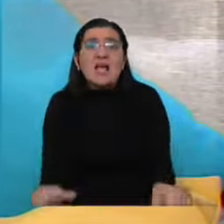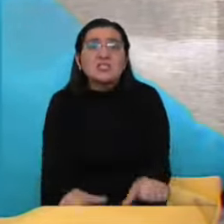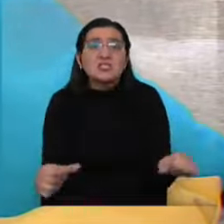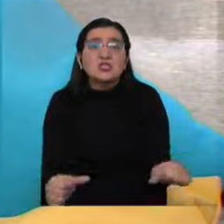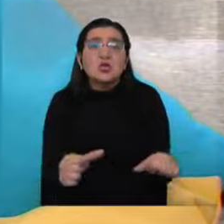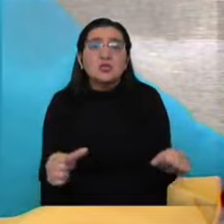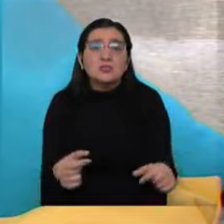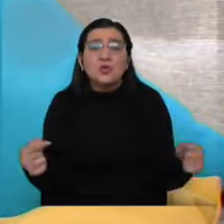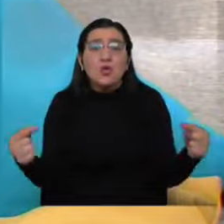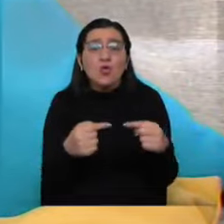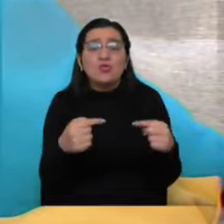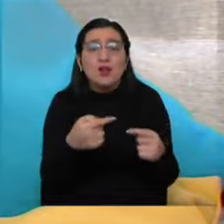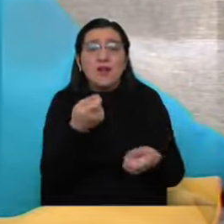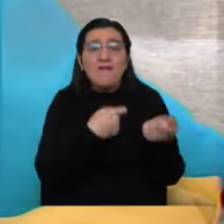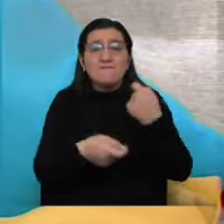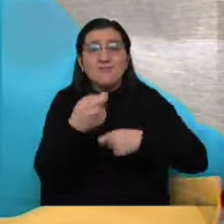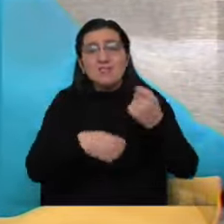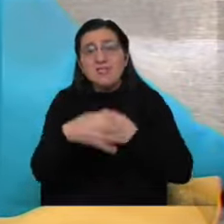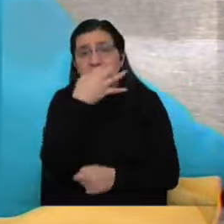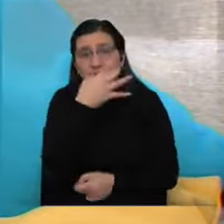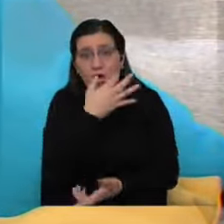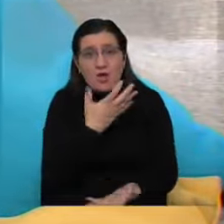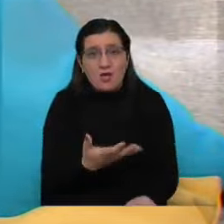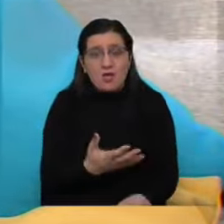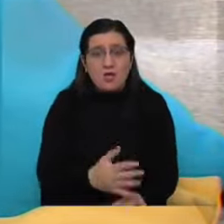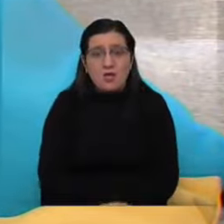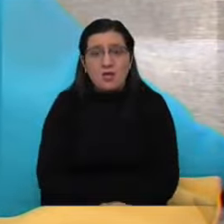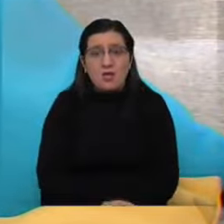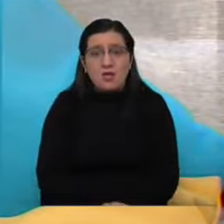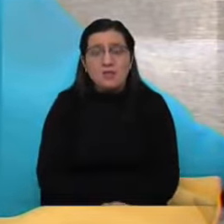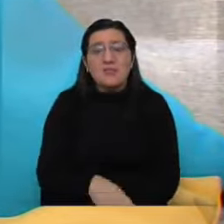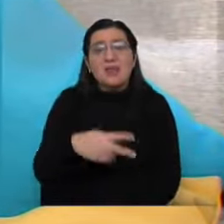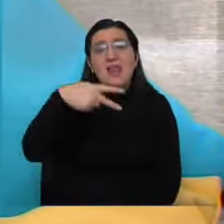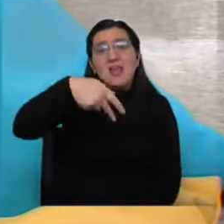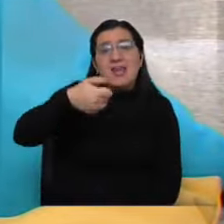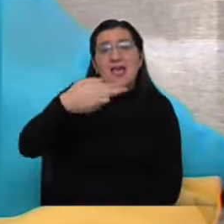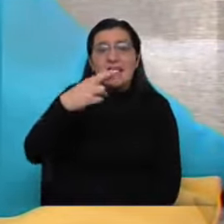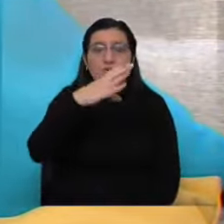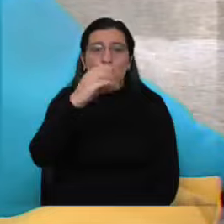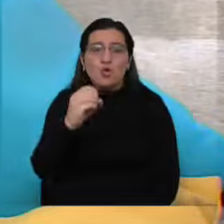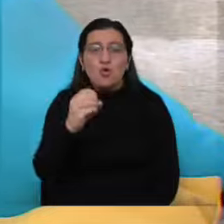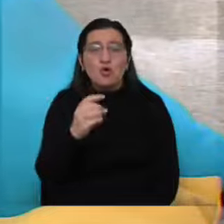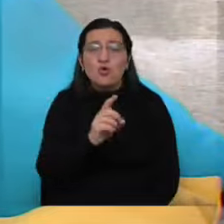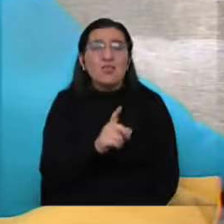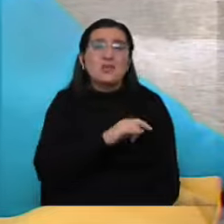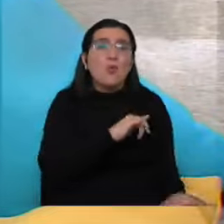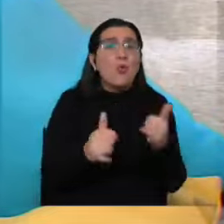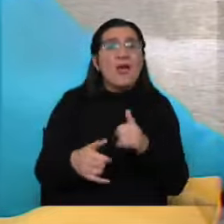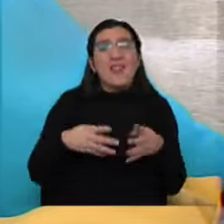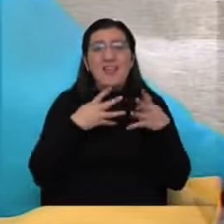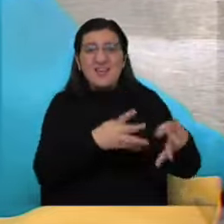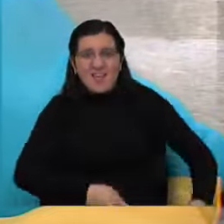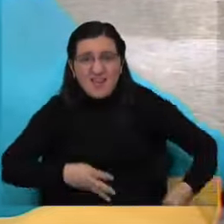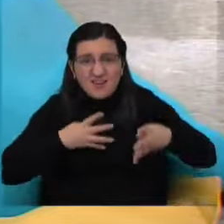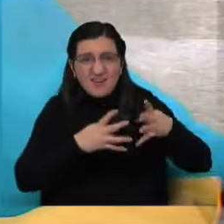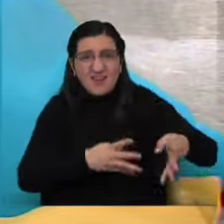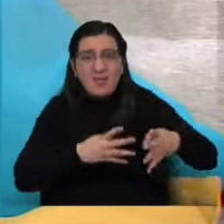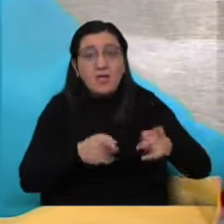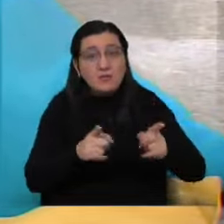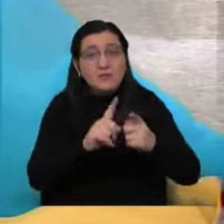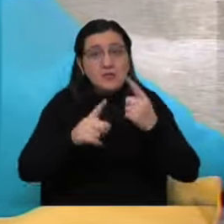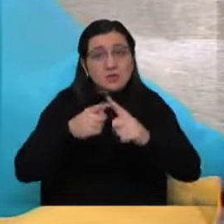antinarcotráfico pero las acciones narcotráficos no es solamente jugar a la guerra acciones narcotráfico es mucha cosa tiene que ver con la